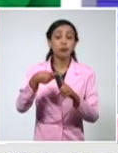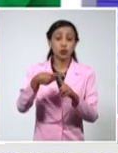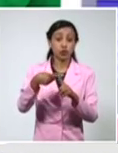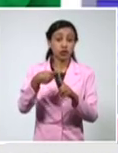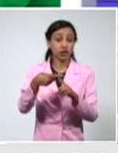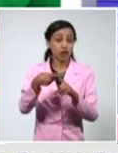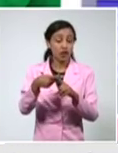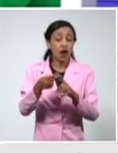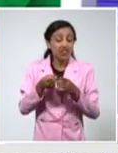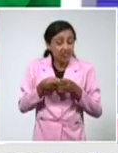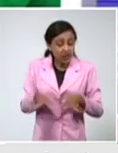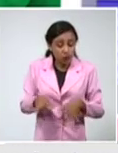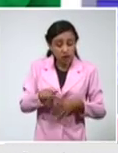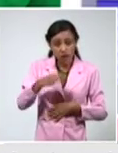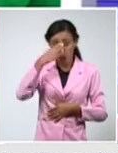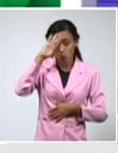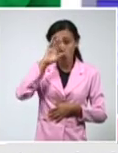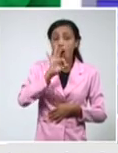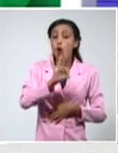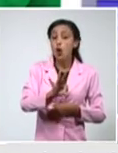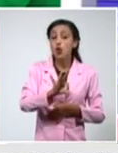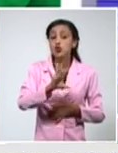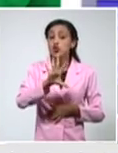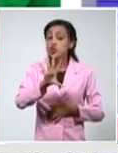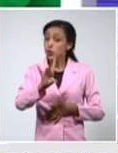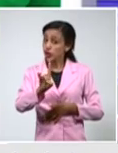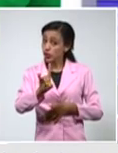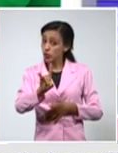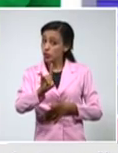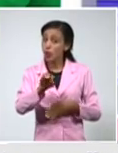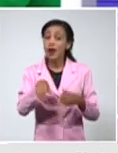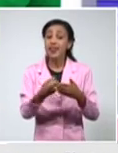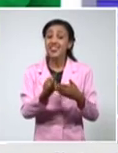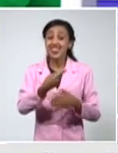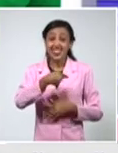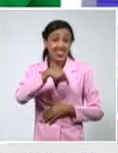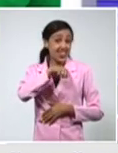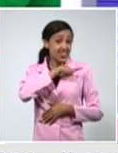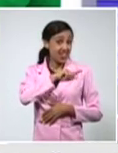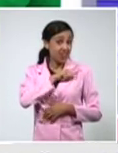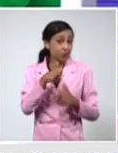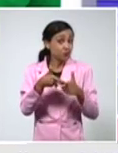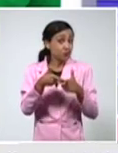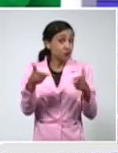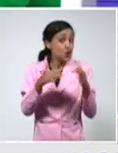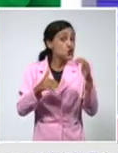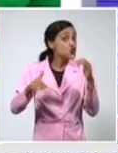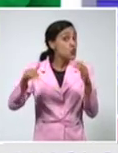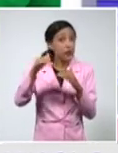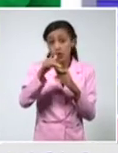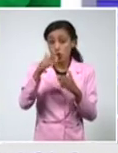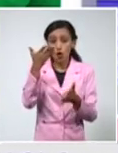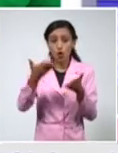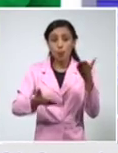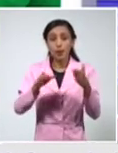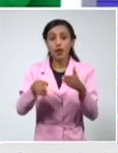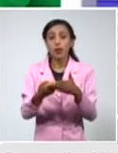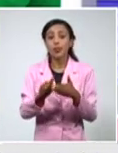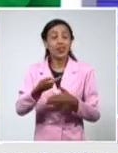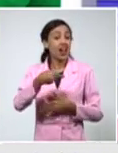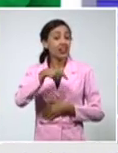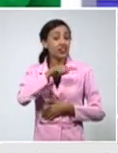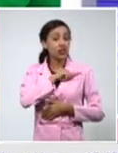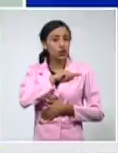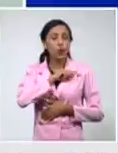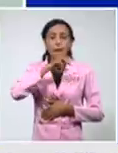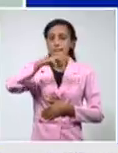elevada, 851 en el día de ayer, superior a los que tuvimos en el día anterior. Pinar del